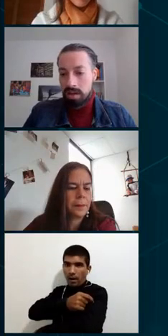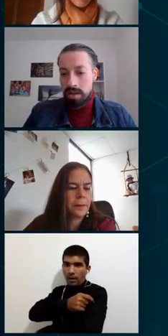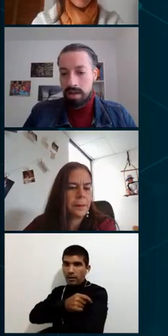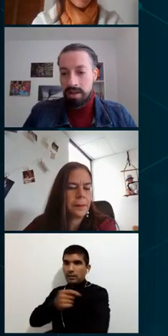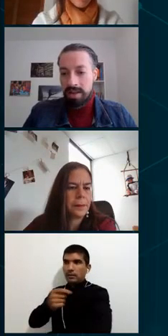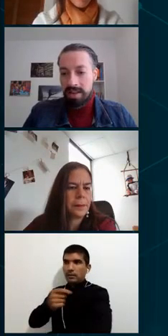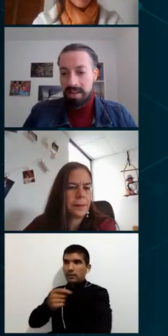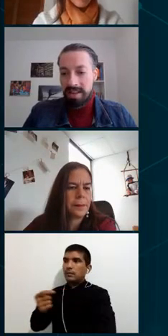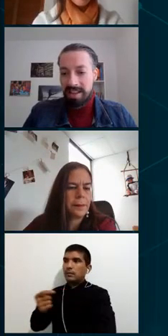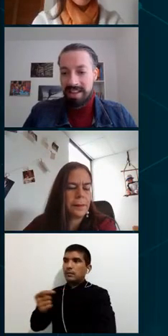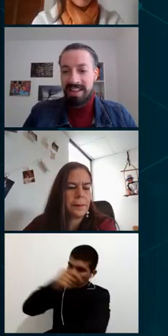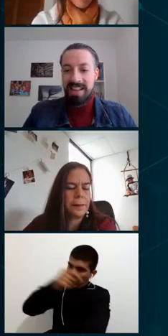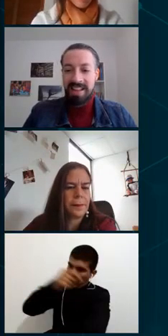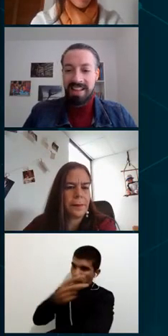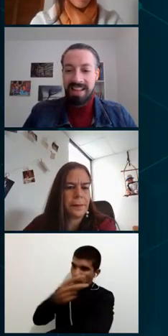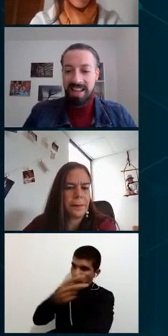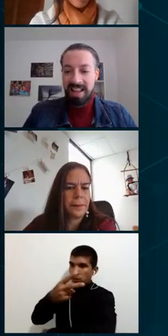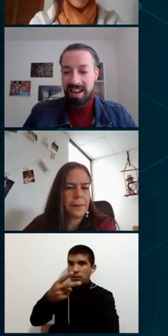vacunación.